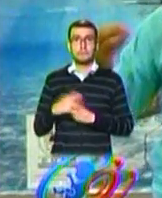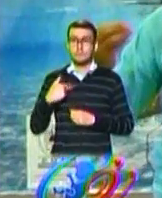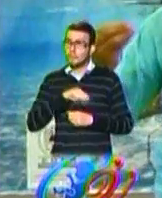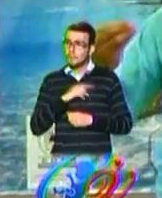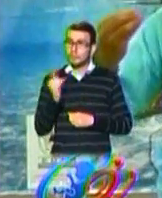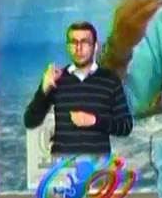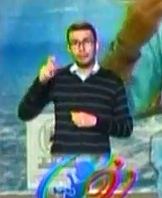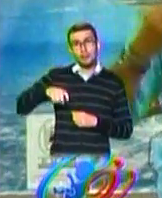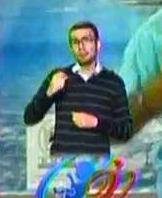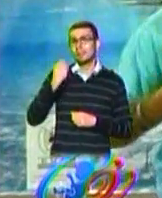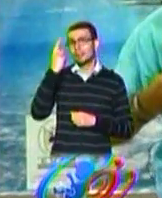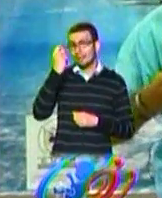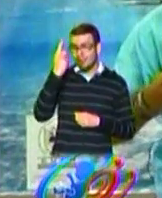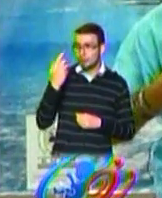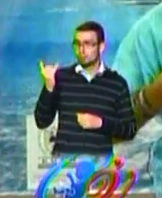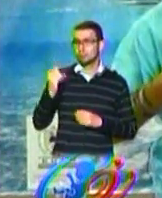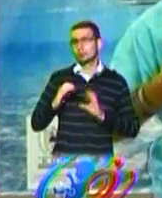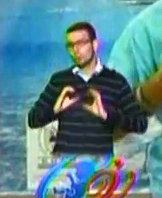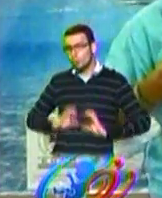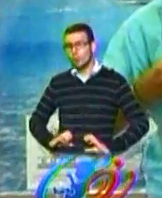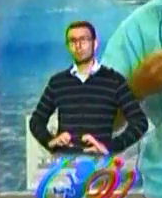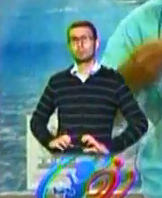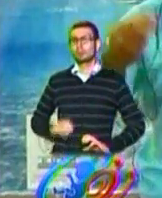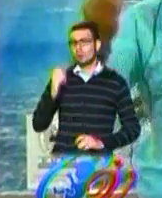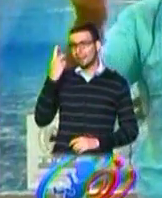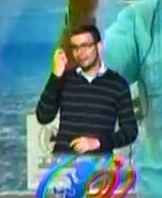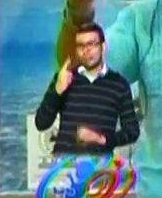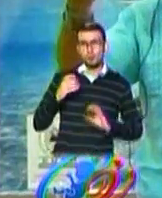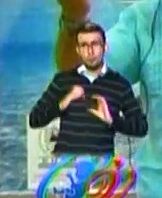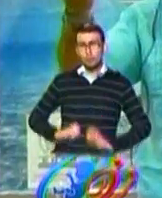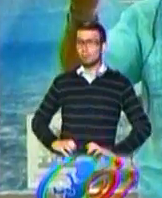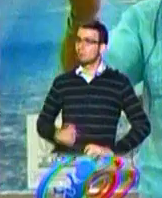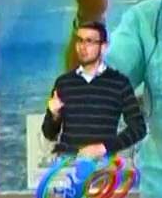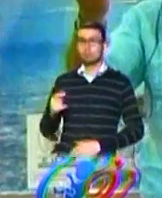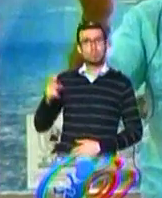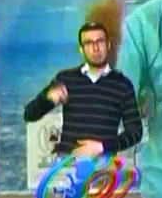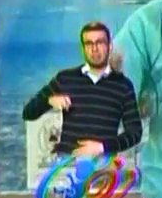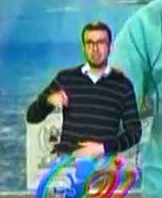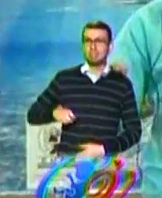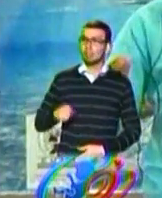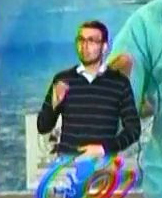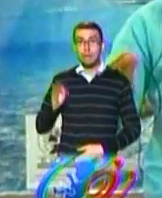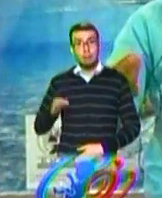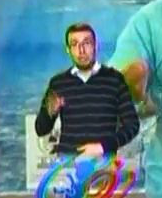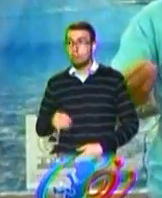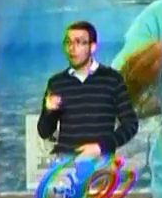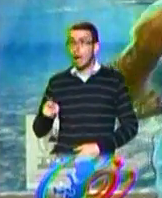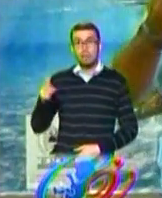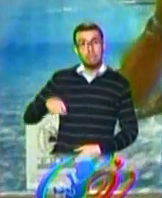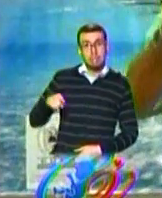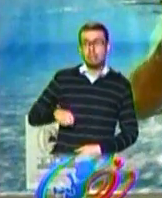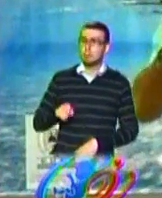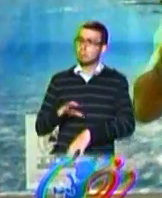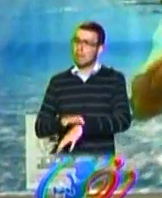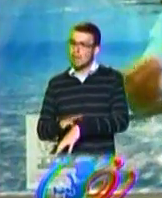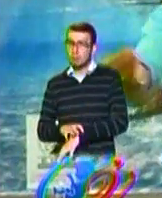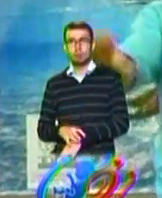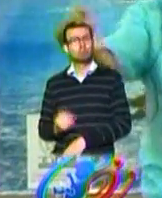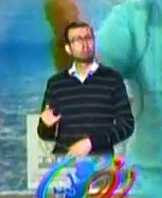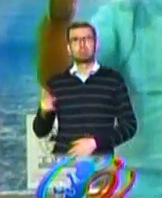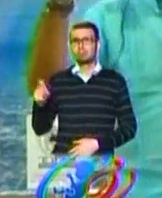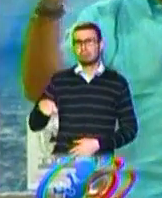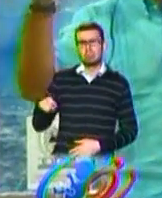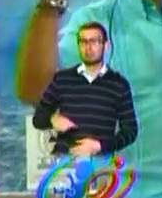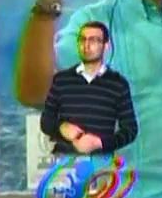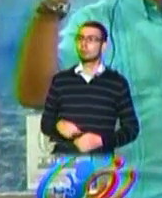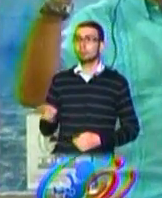entender que nuestro cuerpo humano no necesita siempre un medicamento, que detrás del medicamento tenemos que